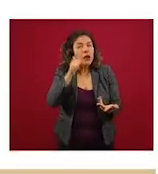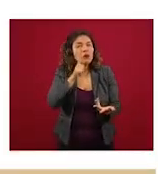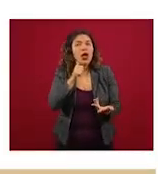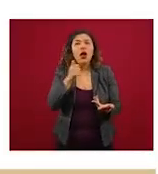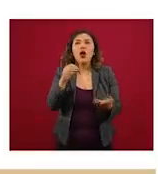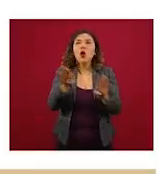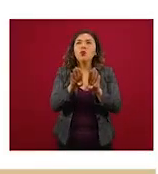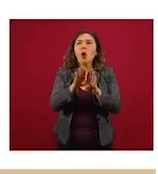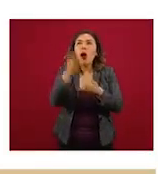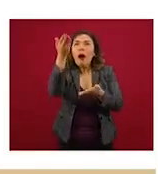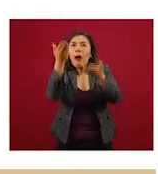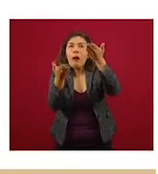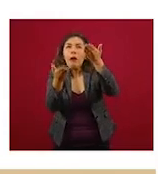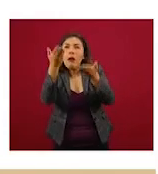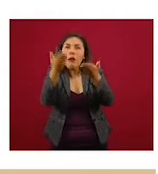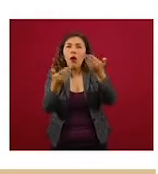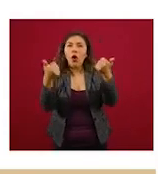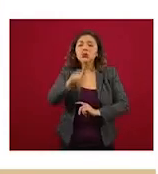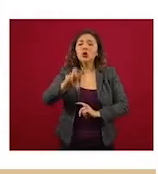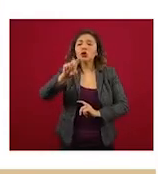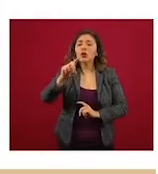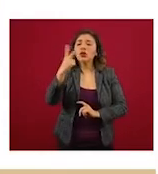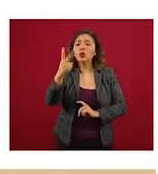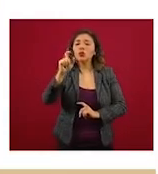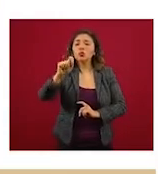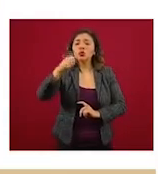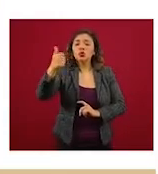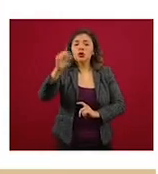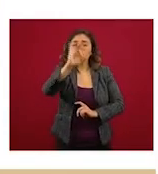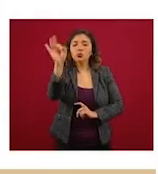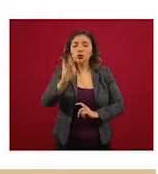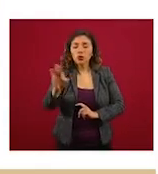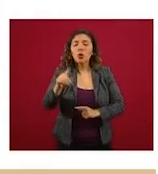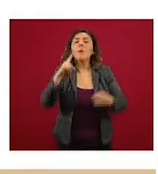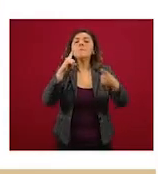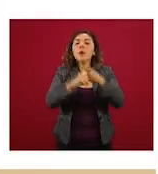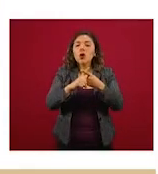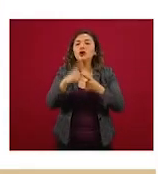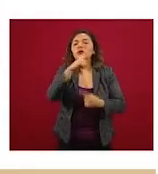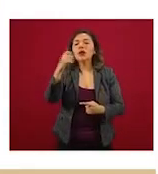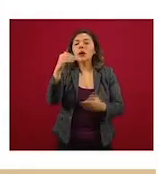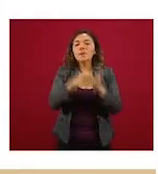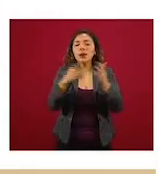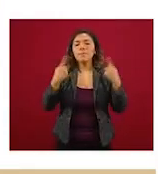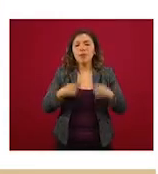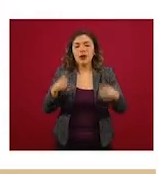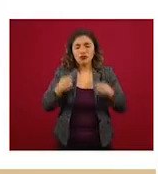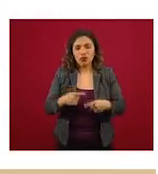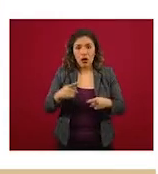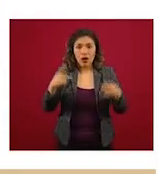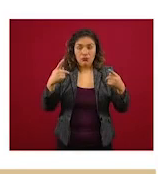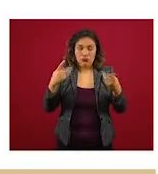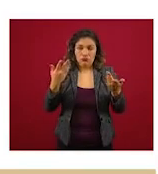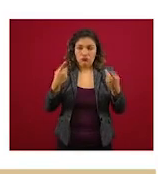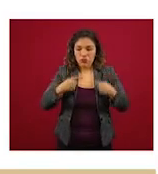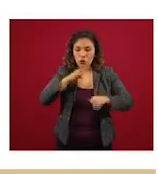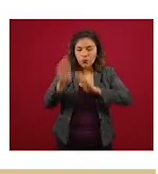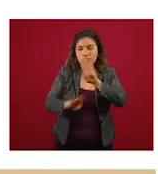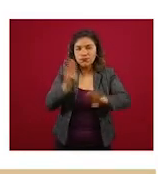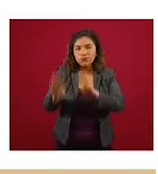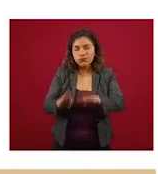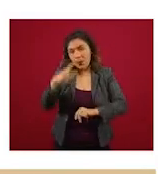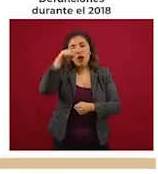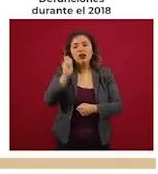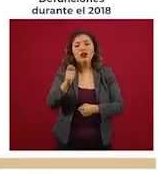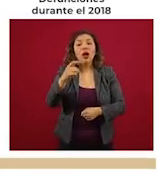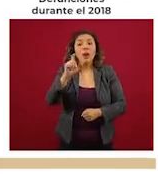tienen mucho mayor riesgo de complicación, un riesgo tan importante o mayor que los niños asmáticos o los niños que tienen